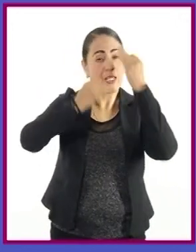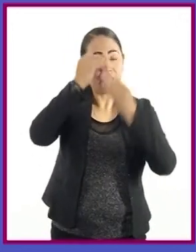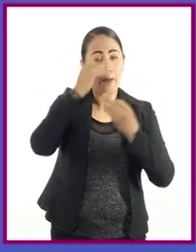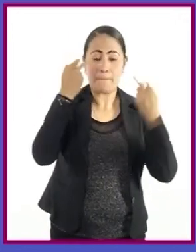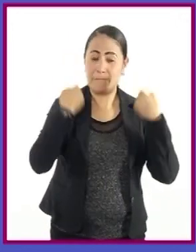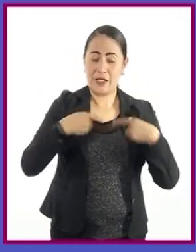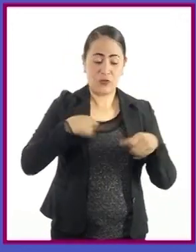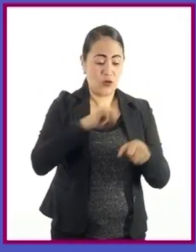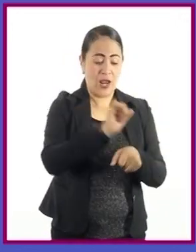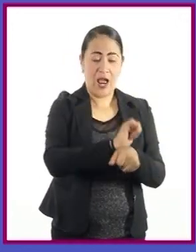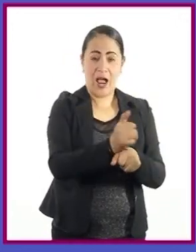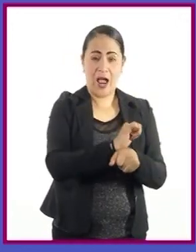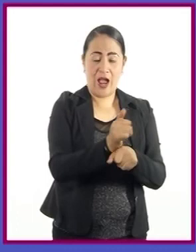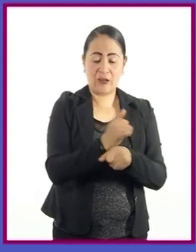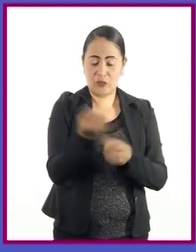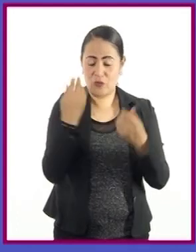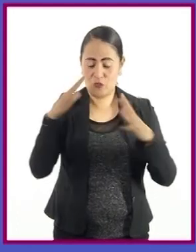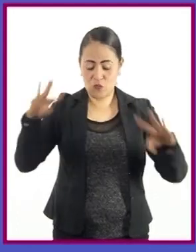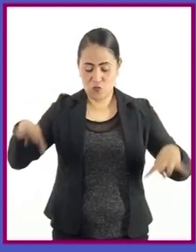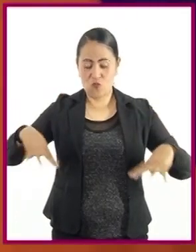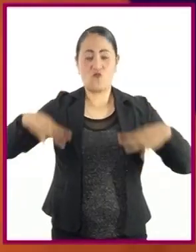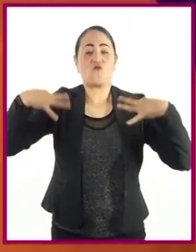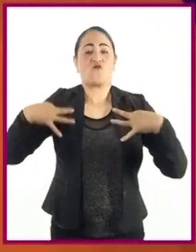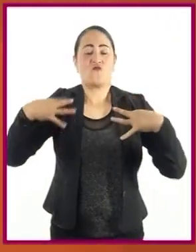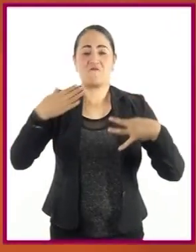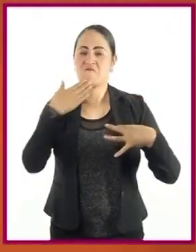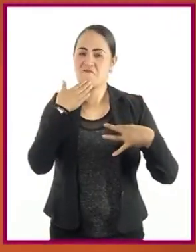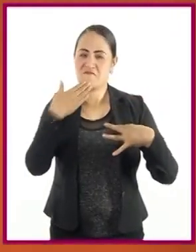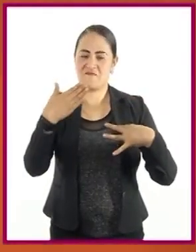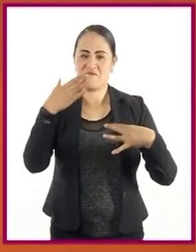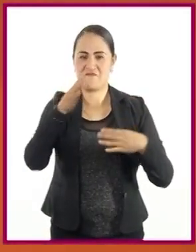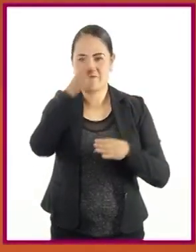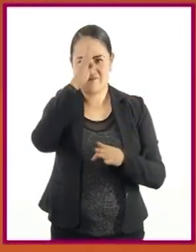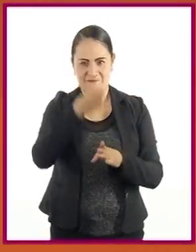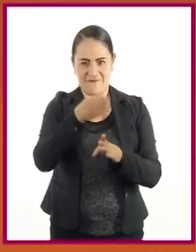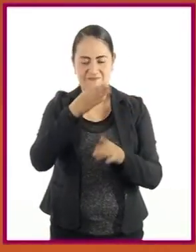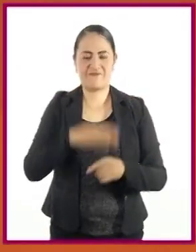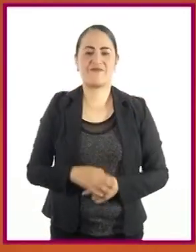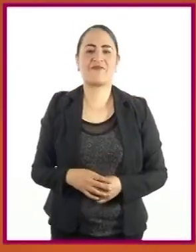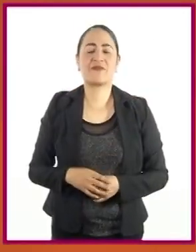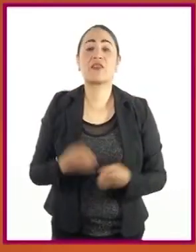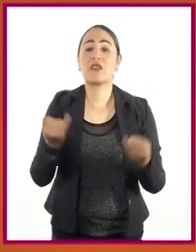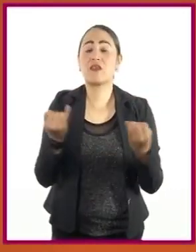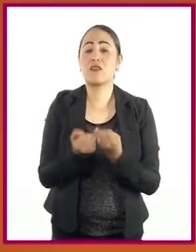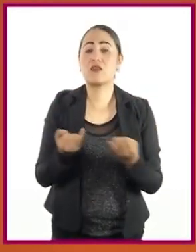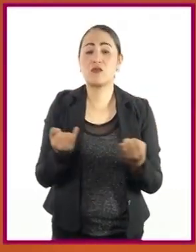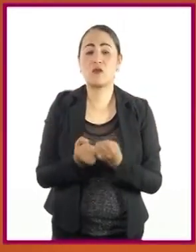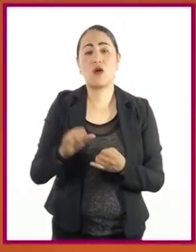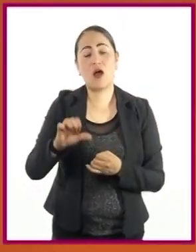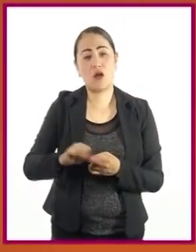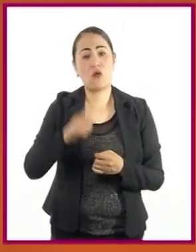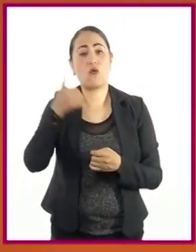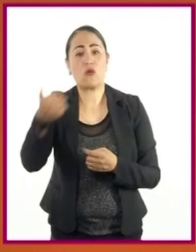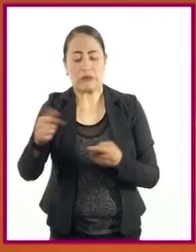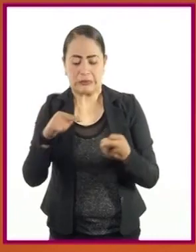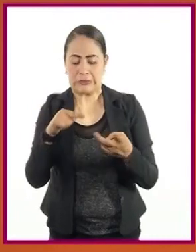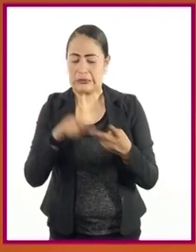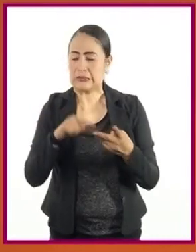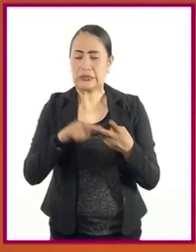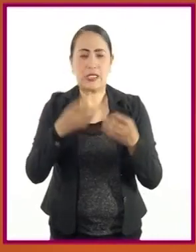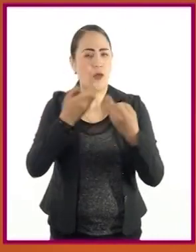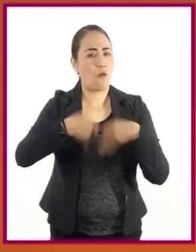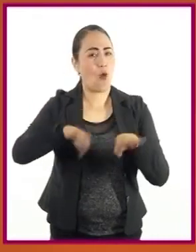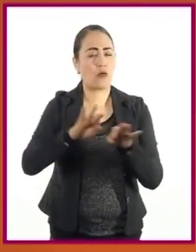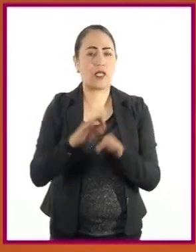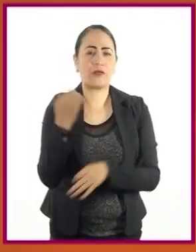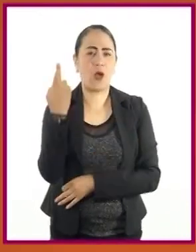y llene el escenario con su presencia. Otro elemento que no puede faltar son los sonidos, dentro de